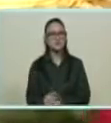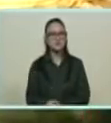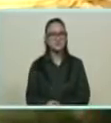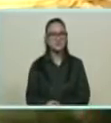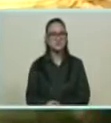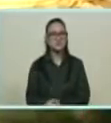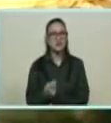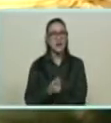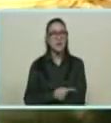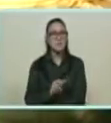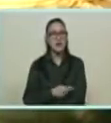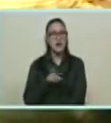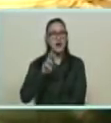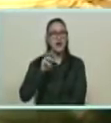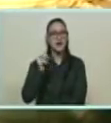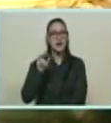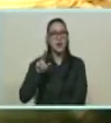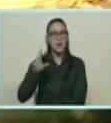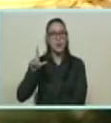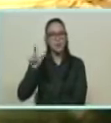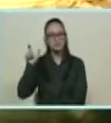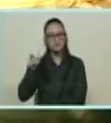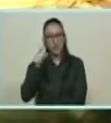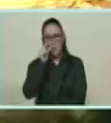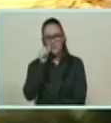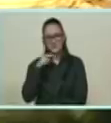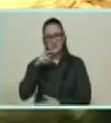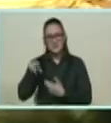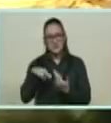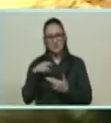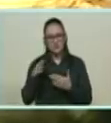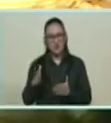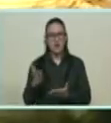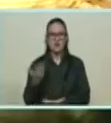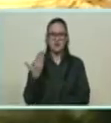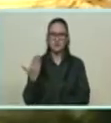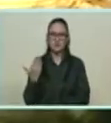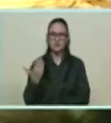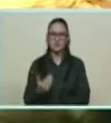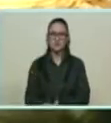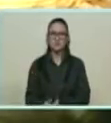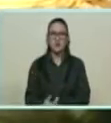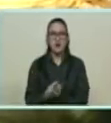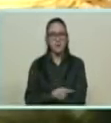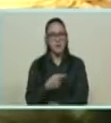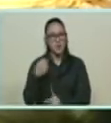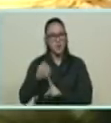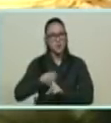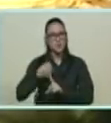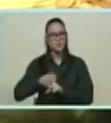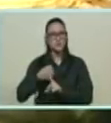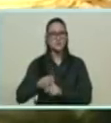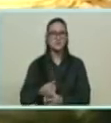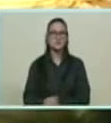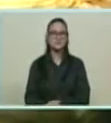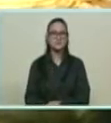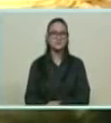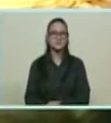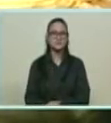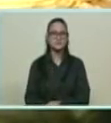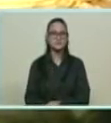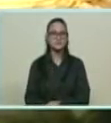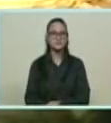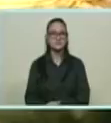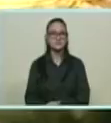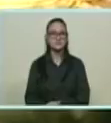Es hermana de Raúl, un gran camarada, mártir revolucionario, Raúl Sanoja, gran hermano de lucha.